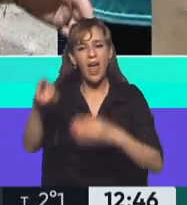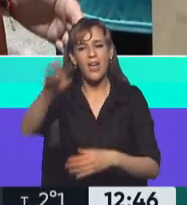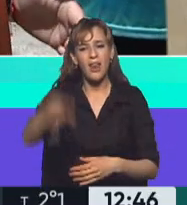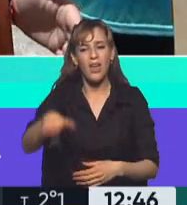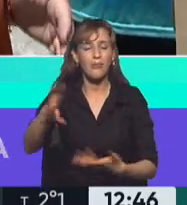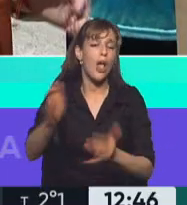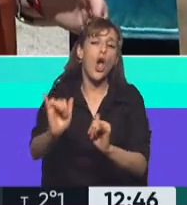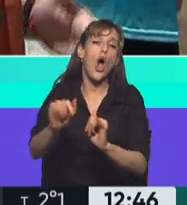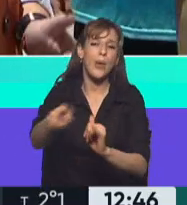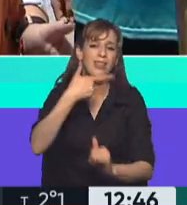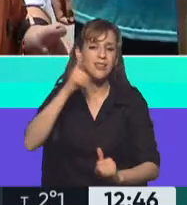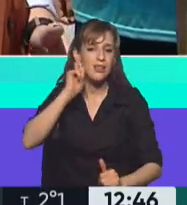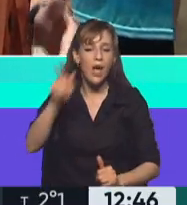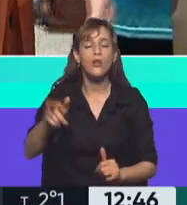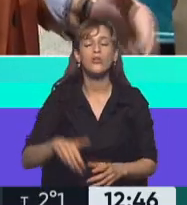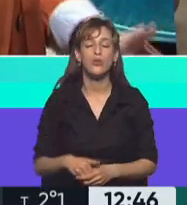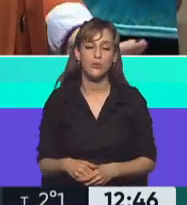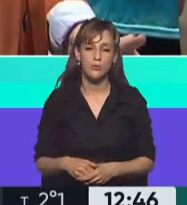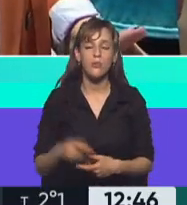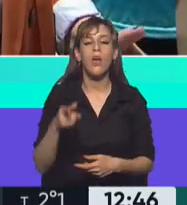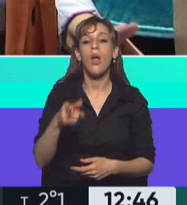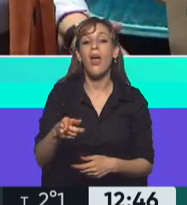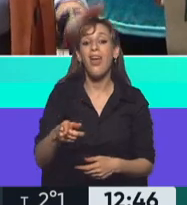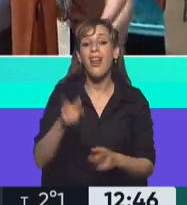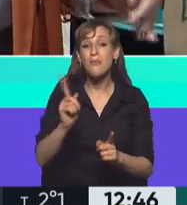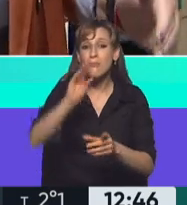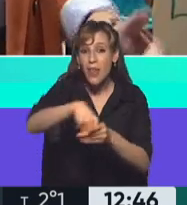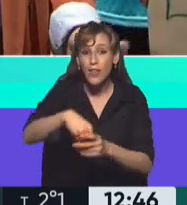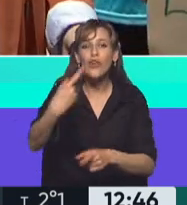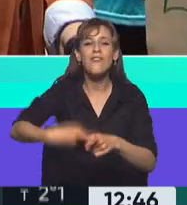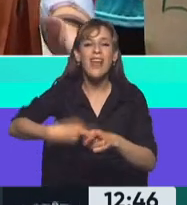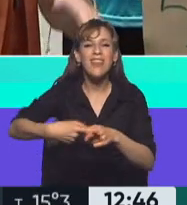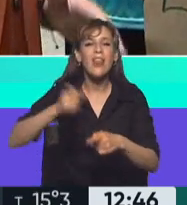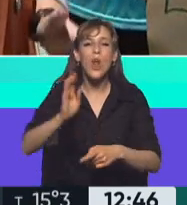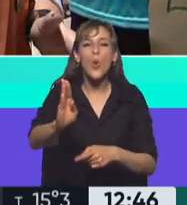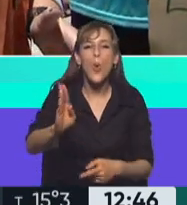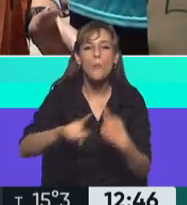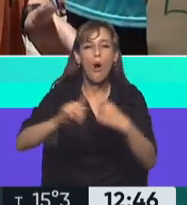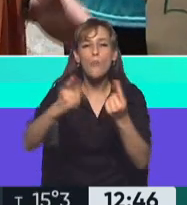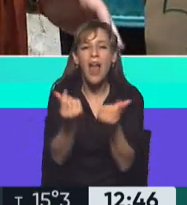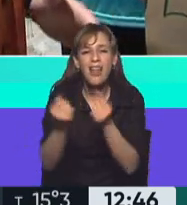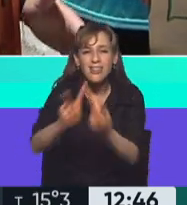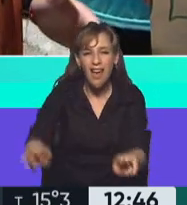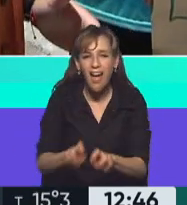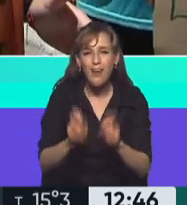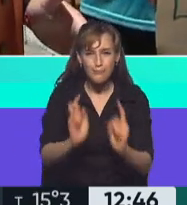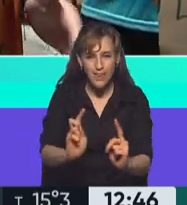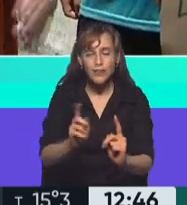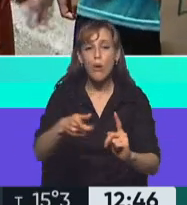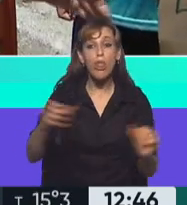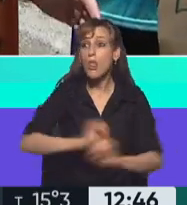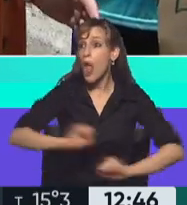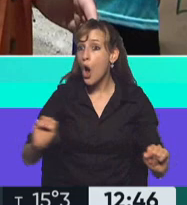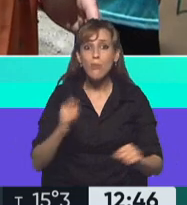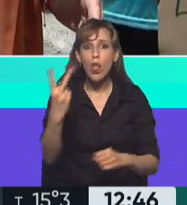de una fiesta, era la fiesta del club, para recaudar fondos. Brandon había llegado hasta ahí con su grupo de amigos y de repente una pelea